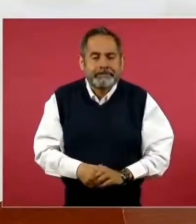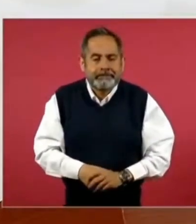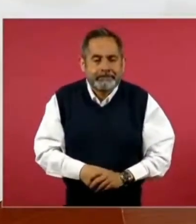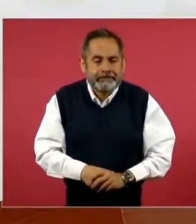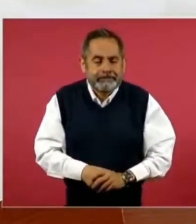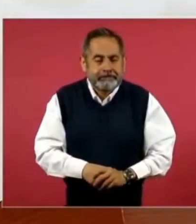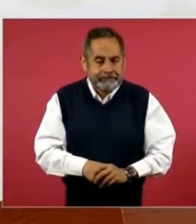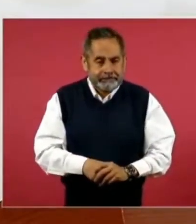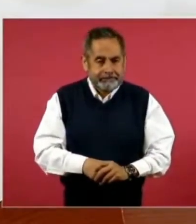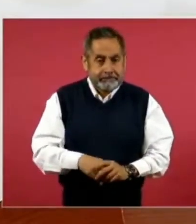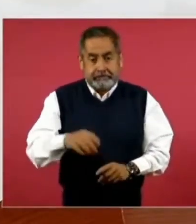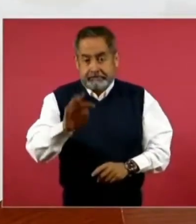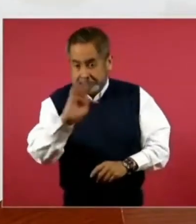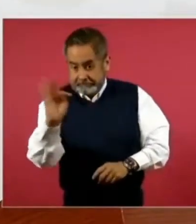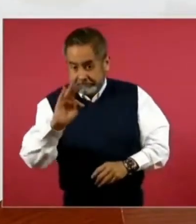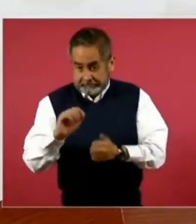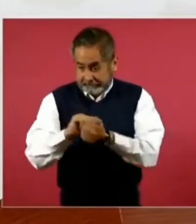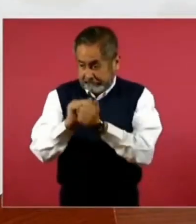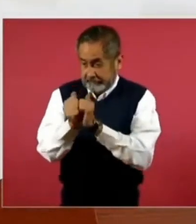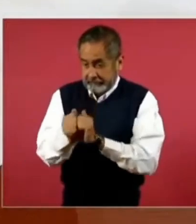Si no se hubiese dado el cambio,